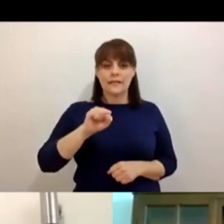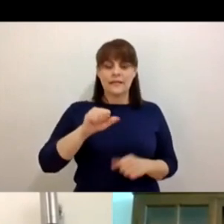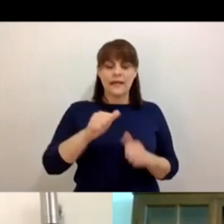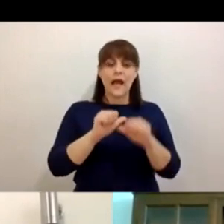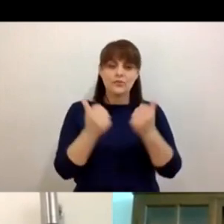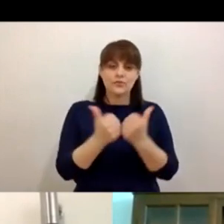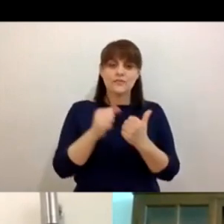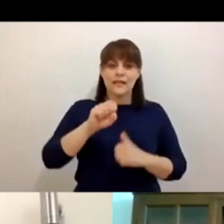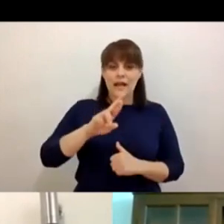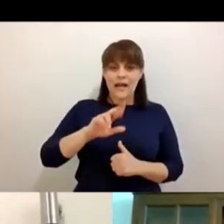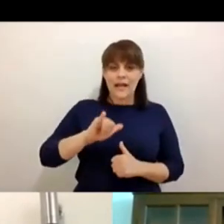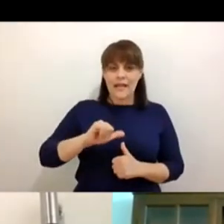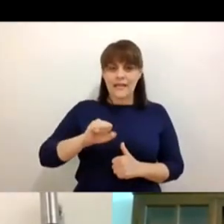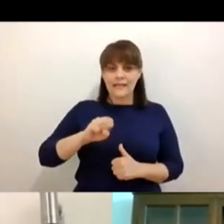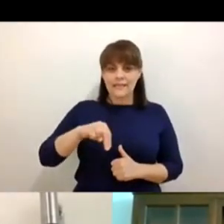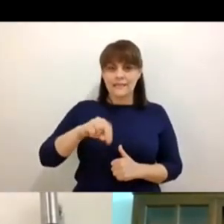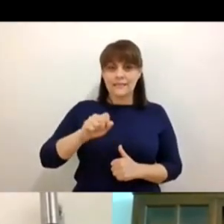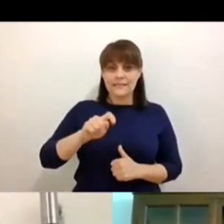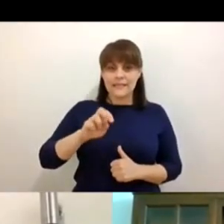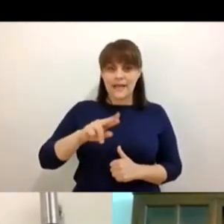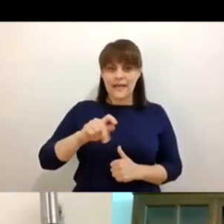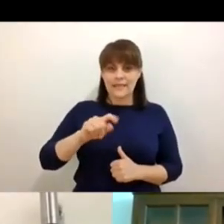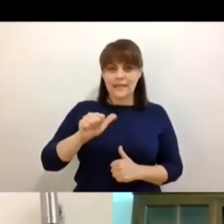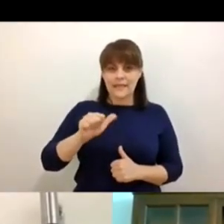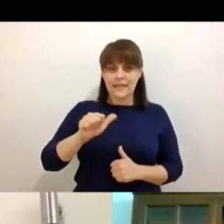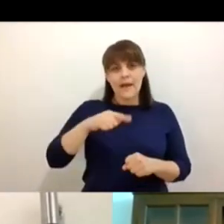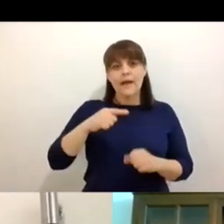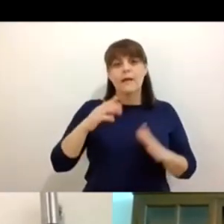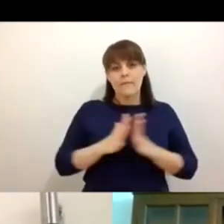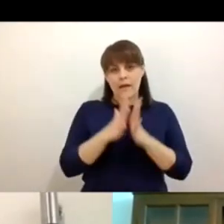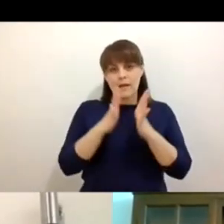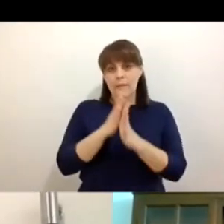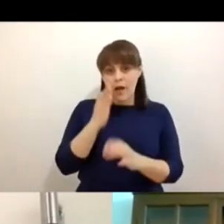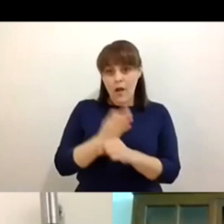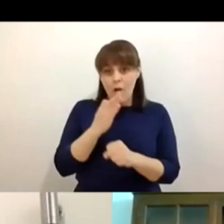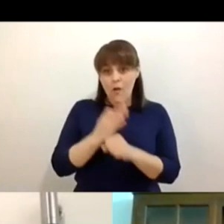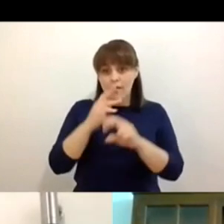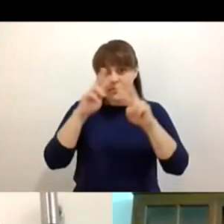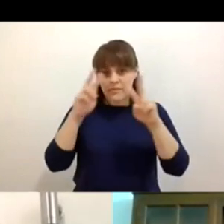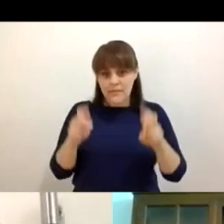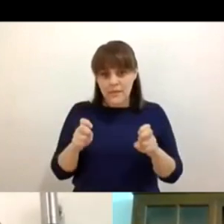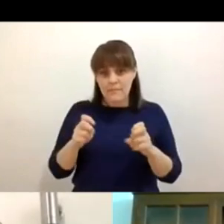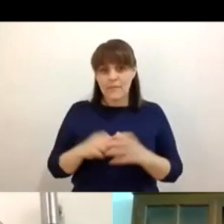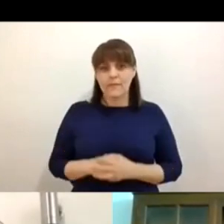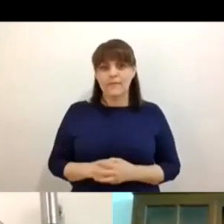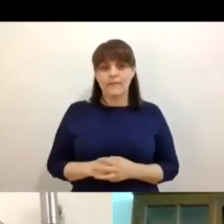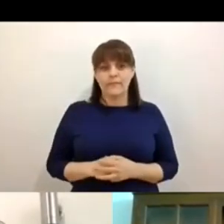de este panel, de este foro y de este tema tan importante que se aborda hoy. Gracias al magistrado